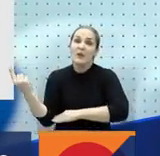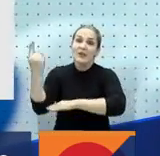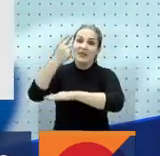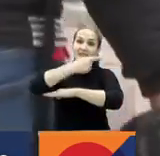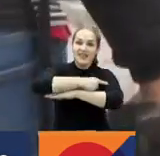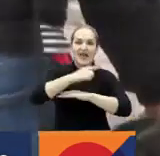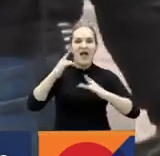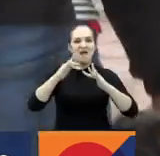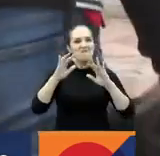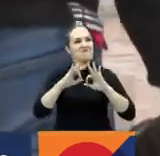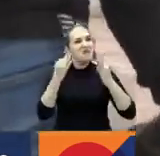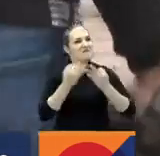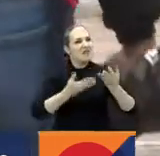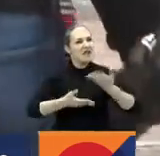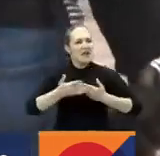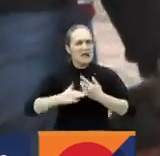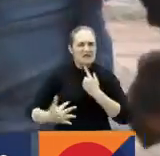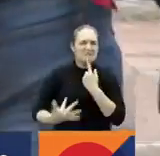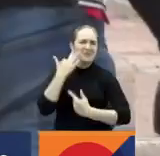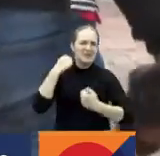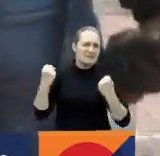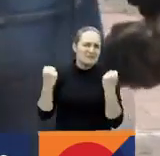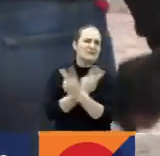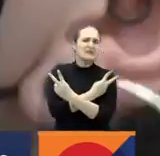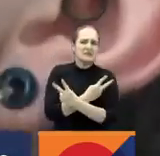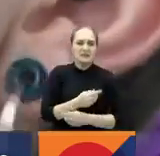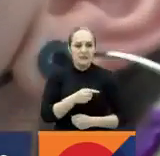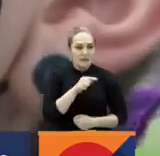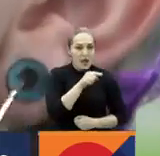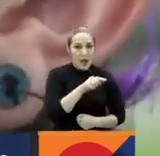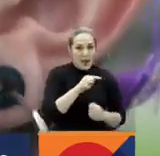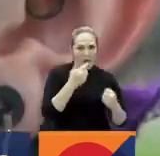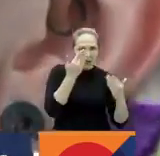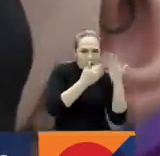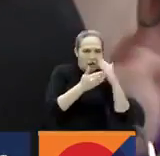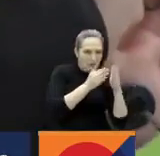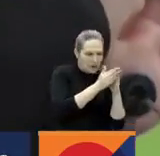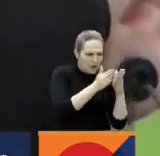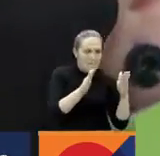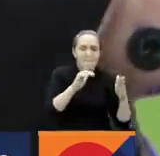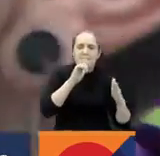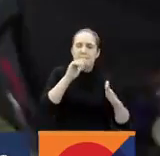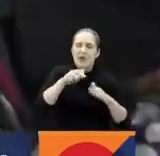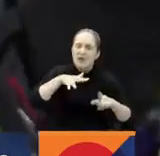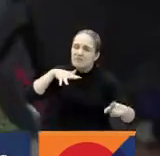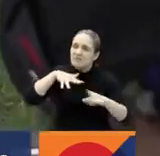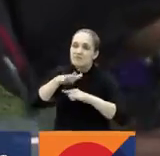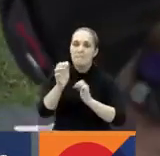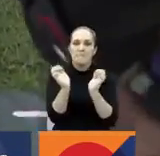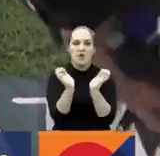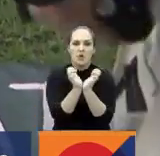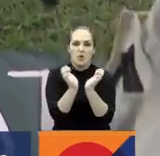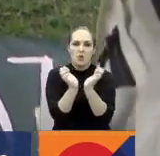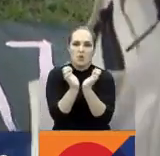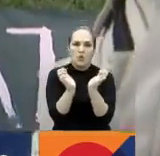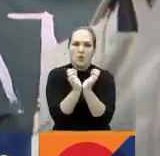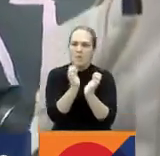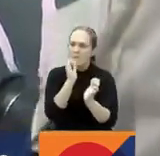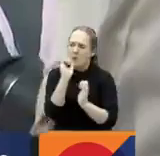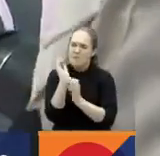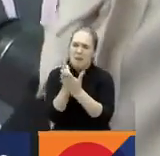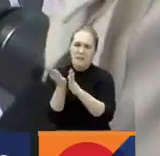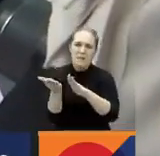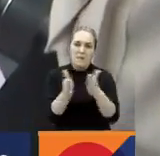en familia. Según el informe, al revisar los datos por meses, en mayo es el de mayor incremento. Además, se reveló la cifra de